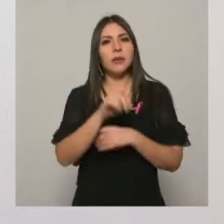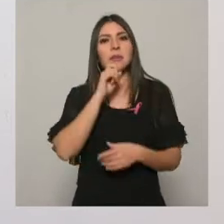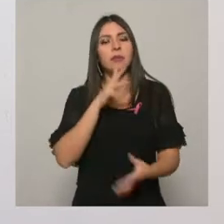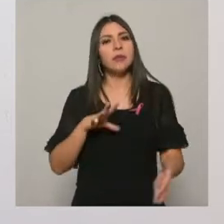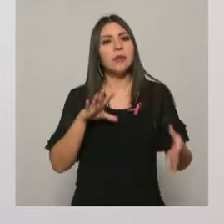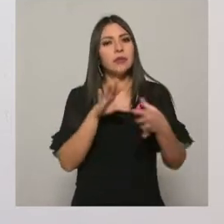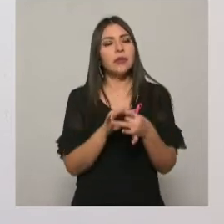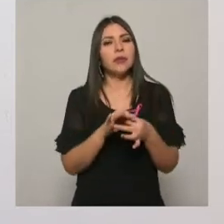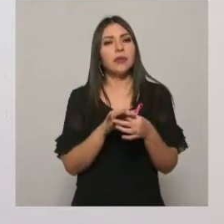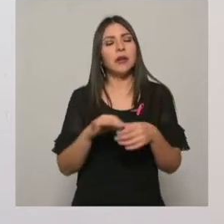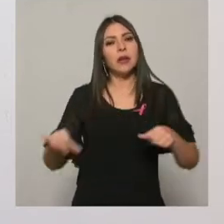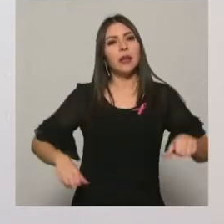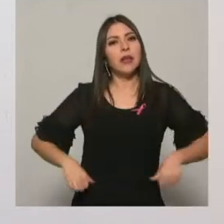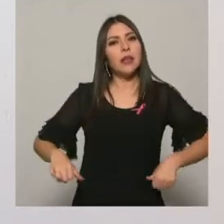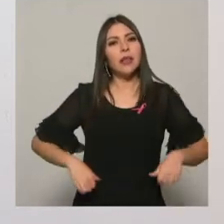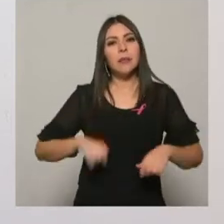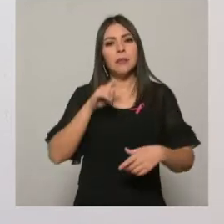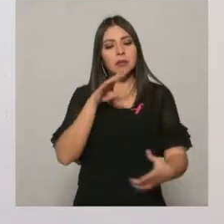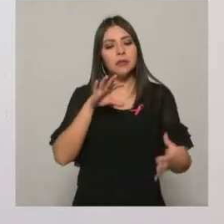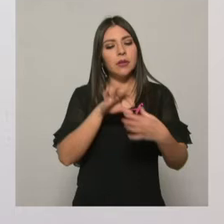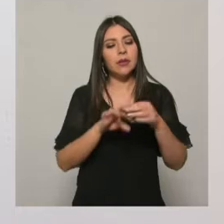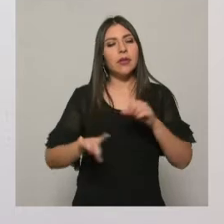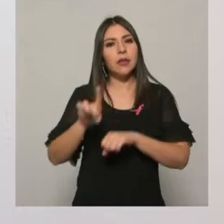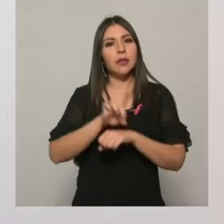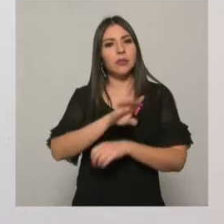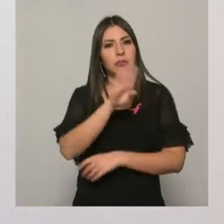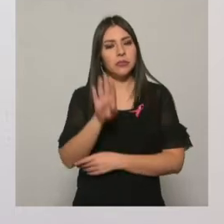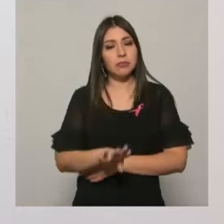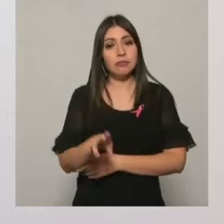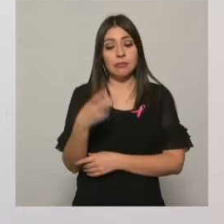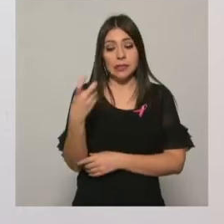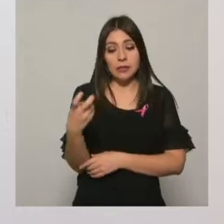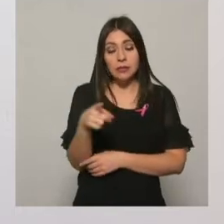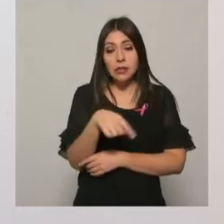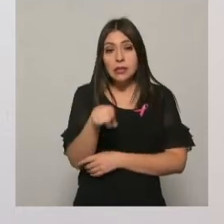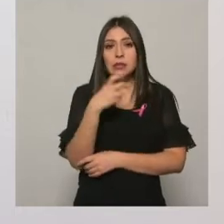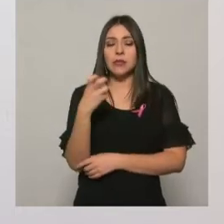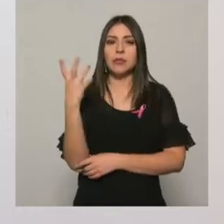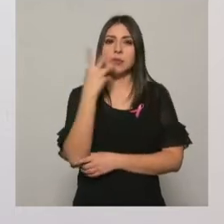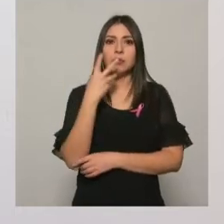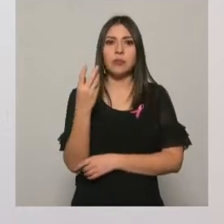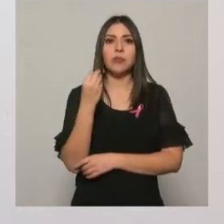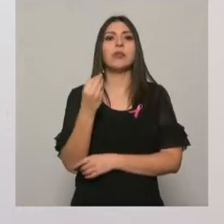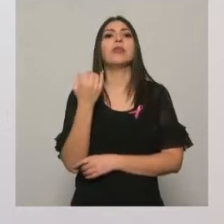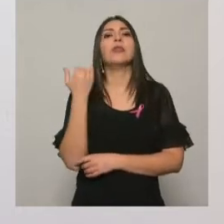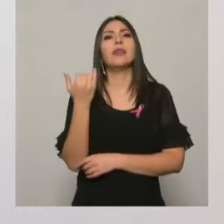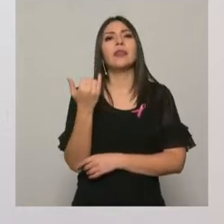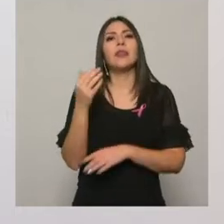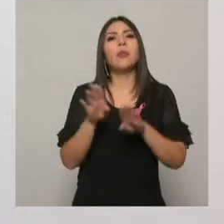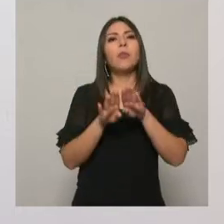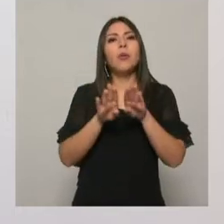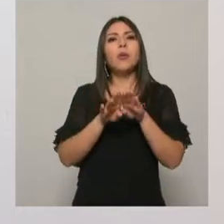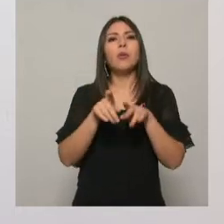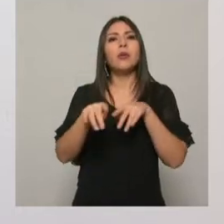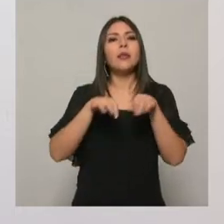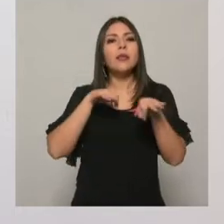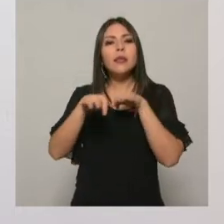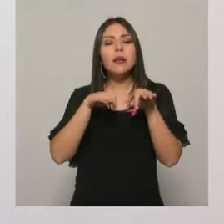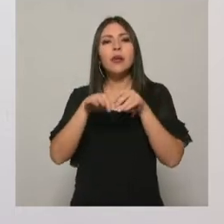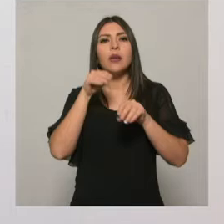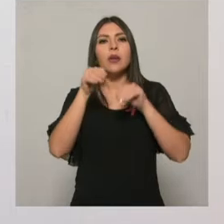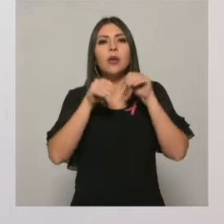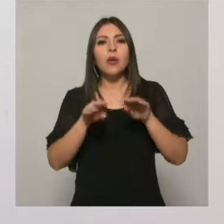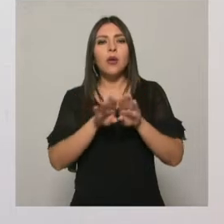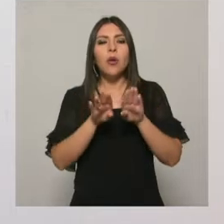las distintas actividades de Día de Muertos y eso es muy lindo. En particular, toda la producción artesanal de